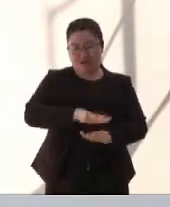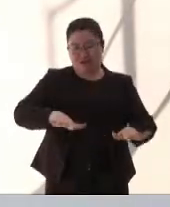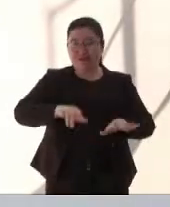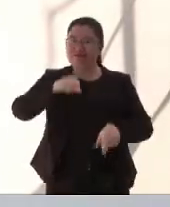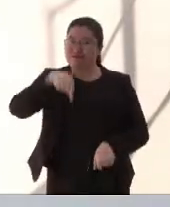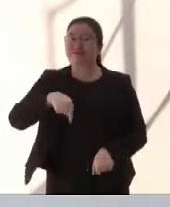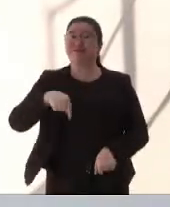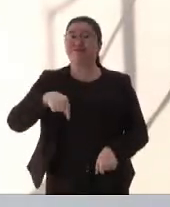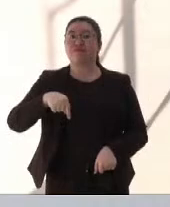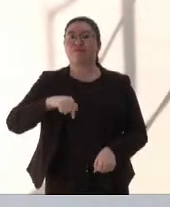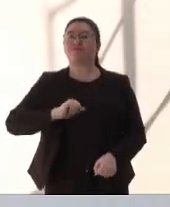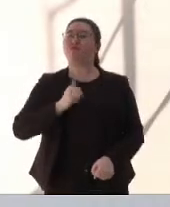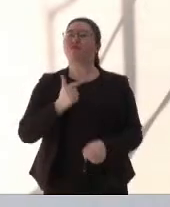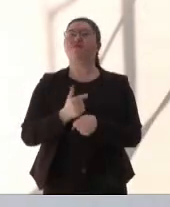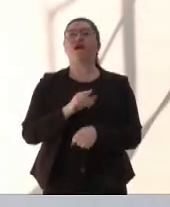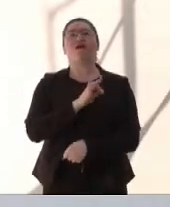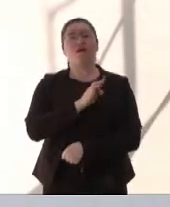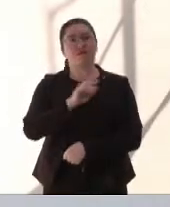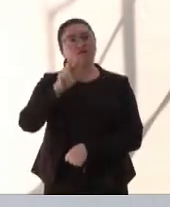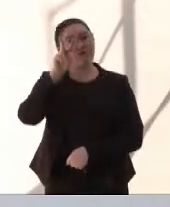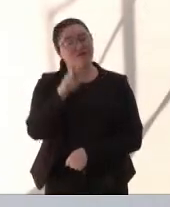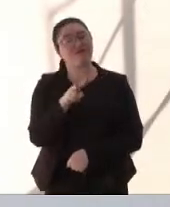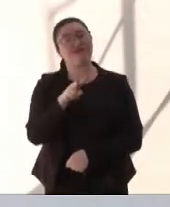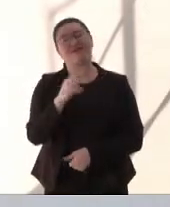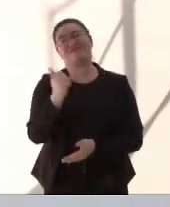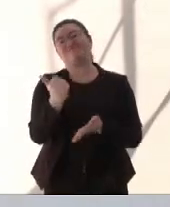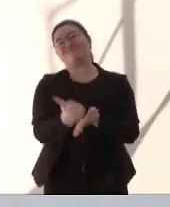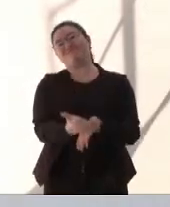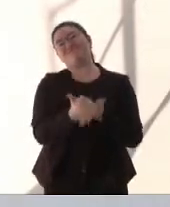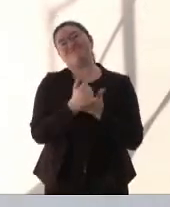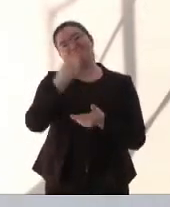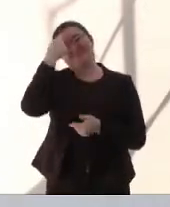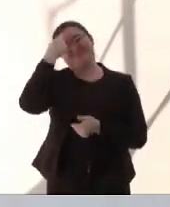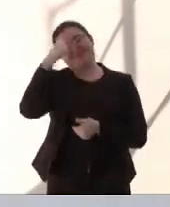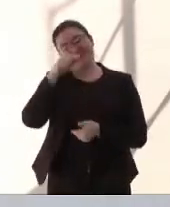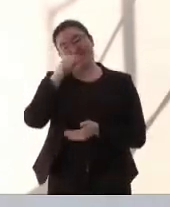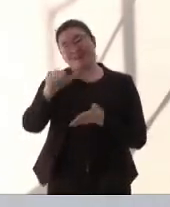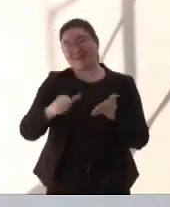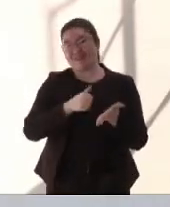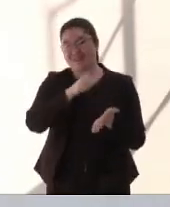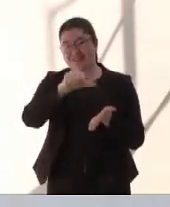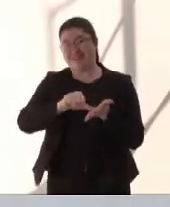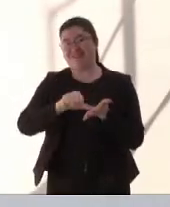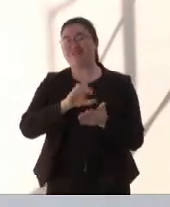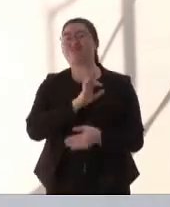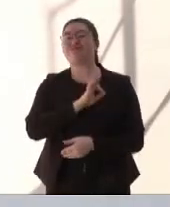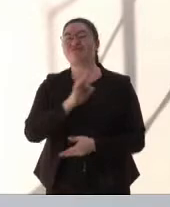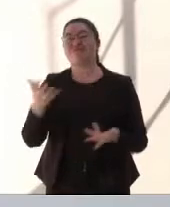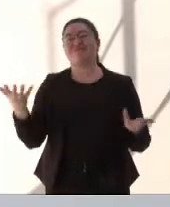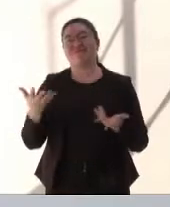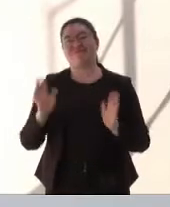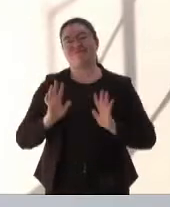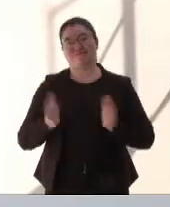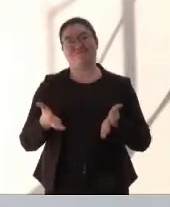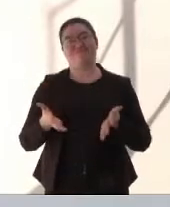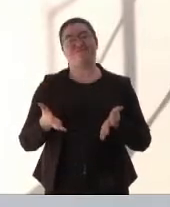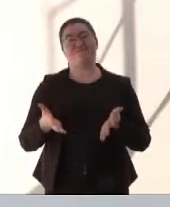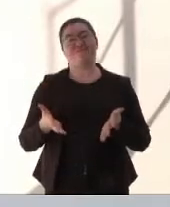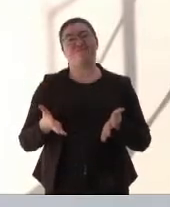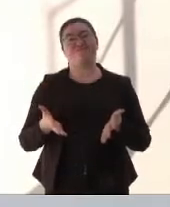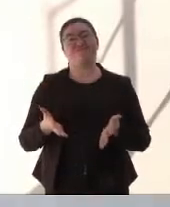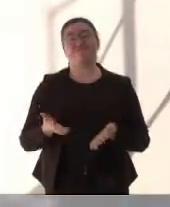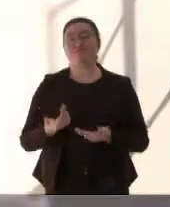que podía ser posible y nos ayudó mucho para que pudiéramos tener este lugar, ¿no? Que decíamos